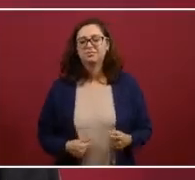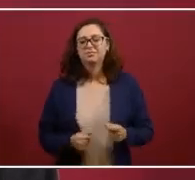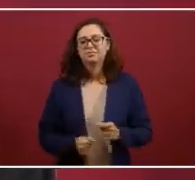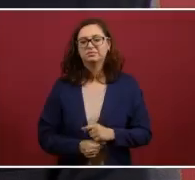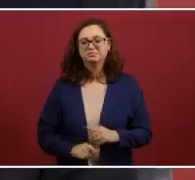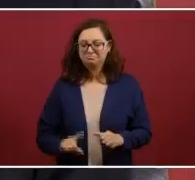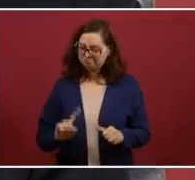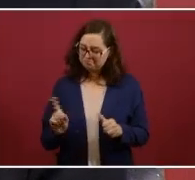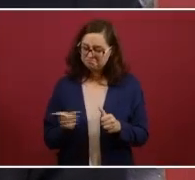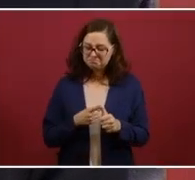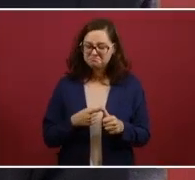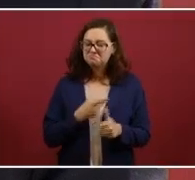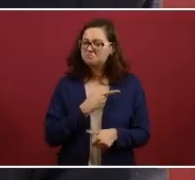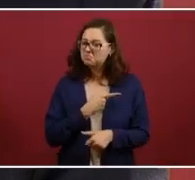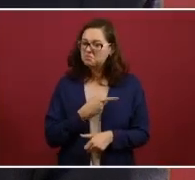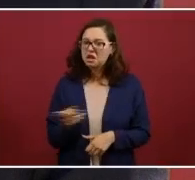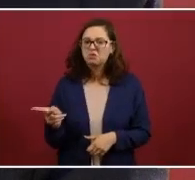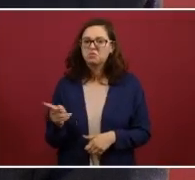Primero los pobres.